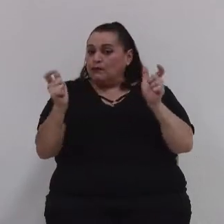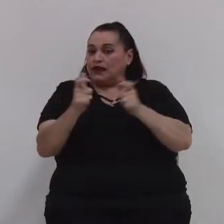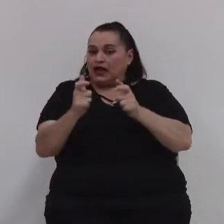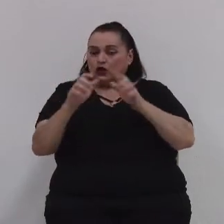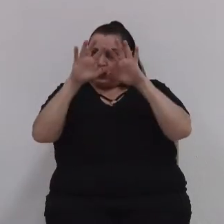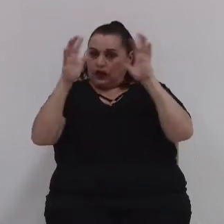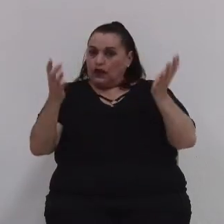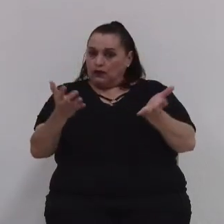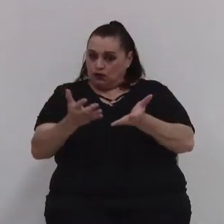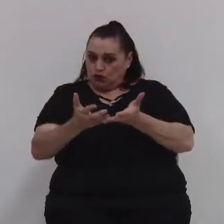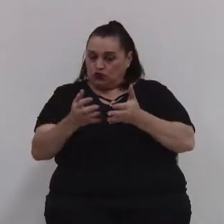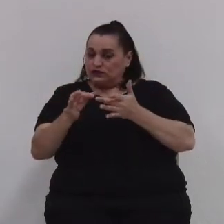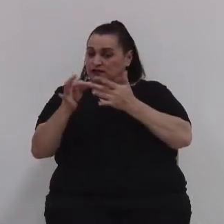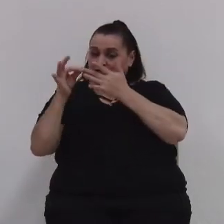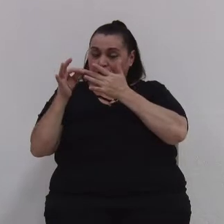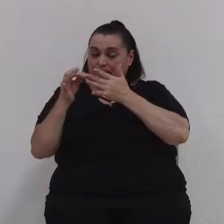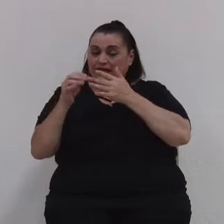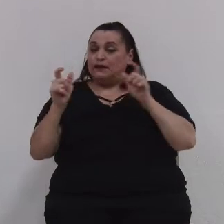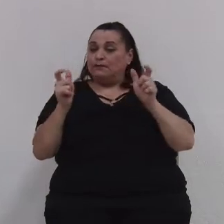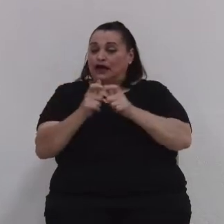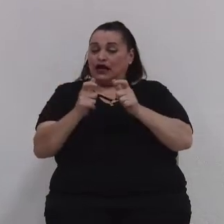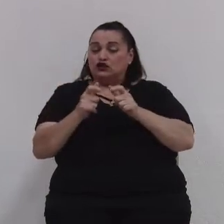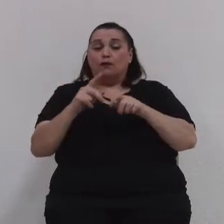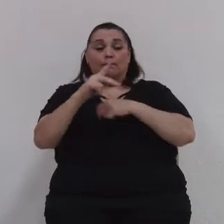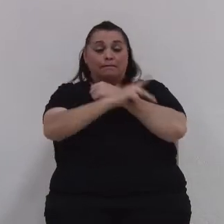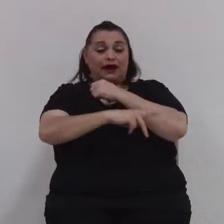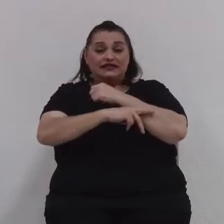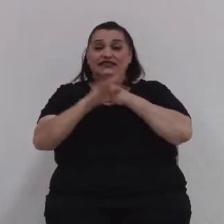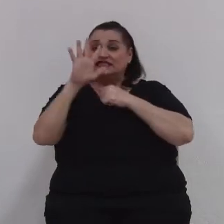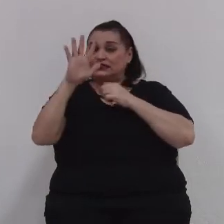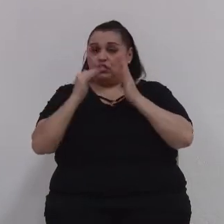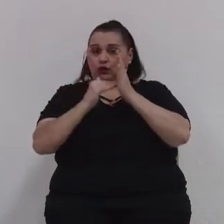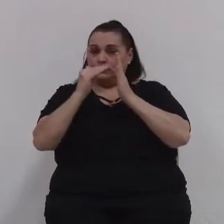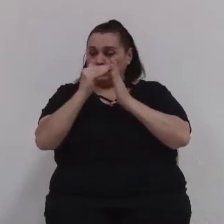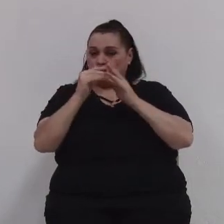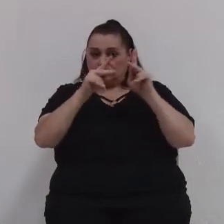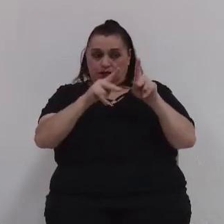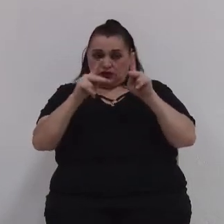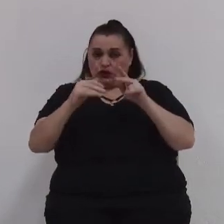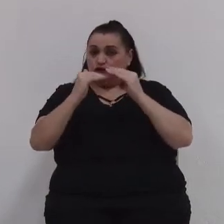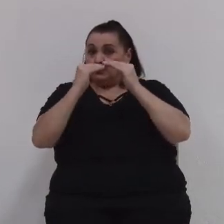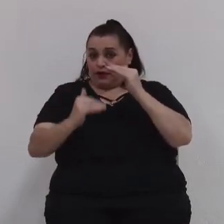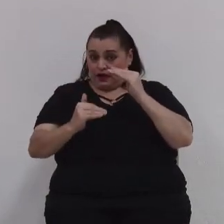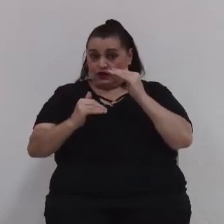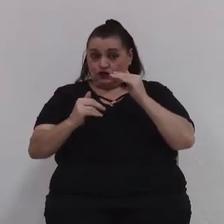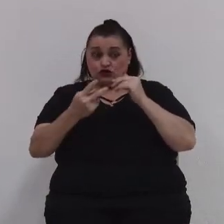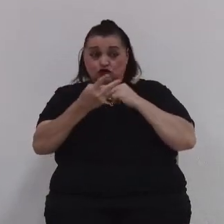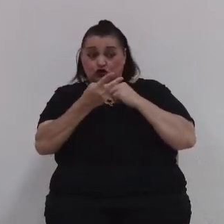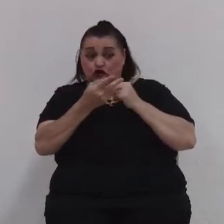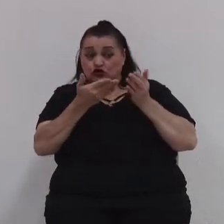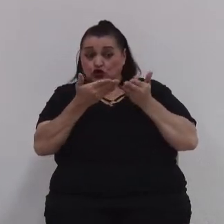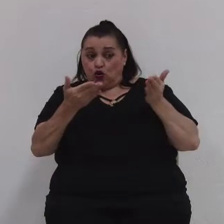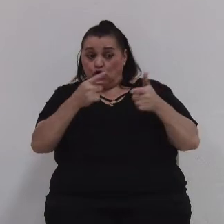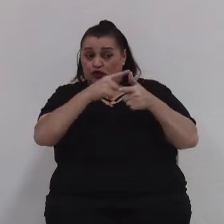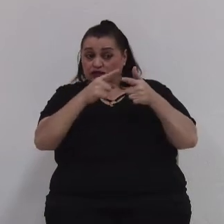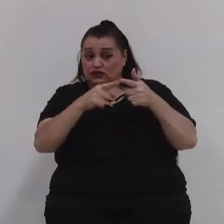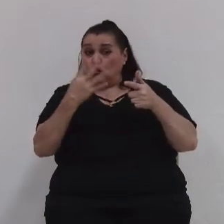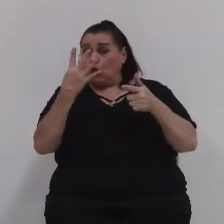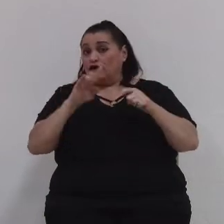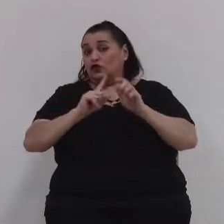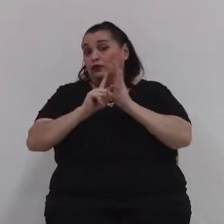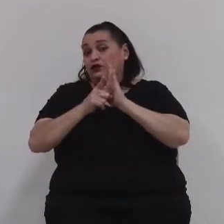más pequeño para países de 5 millones de habitantes o menos. Y esas dos cosas juntas, más otras que en 4 minutos no